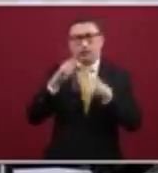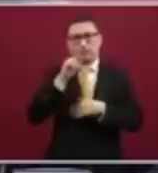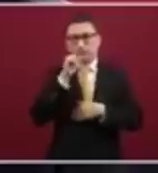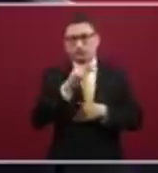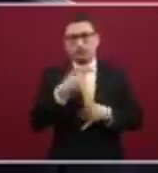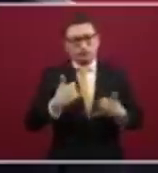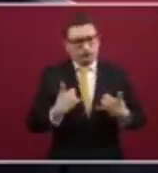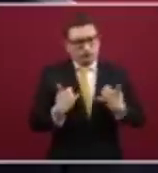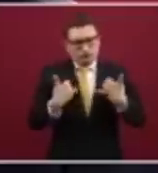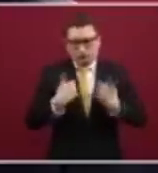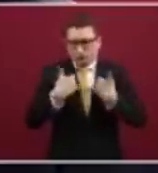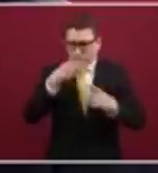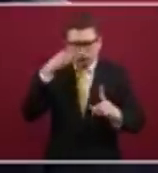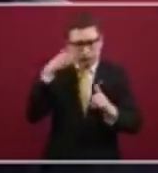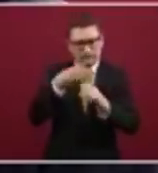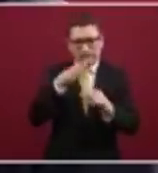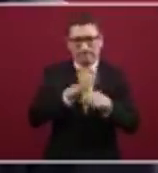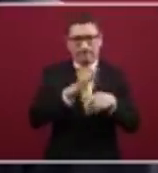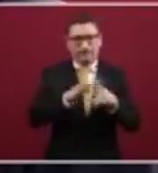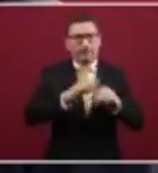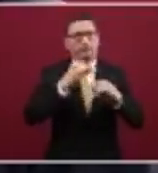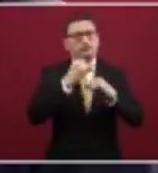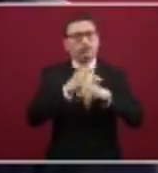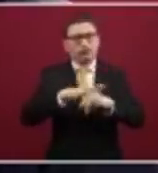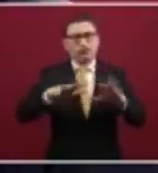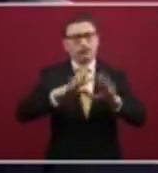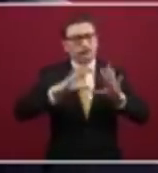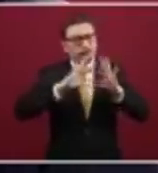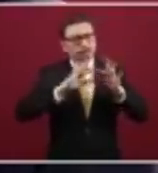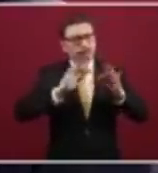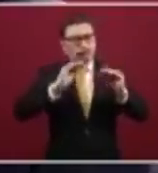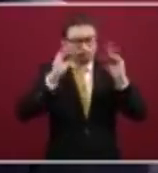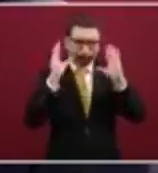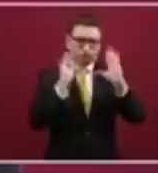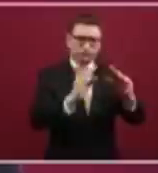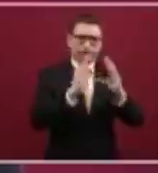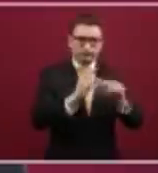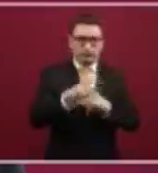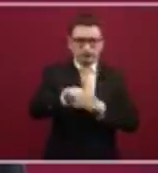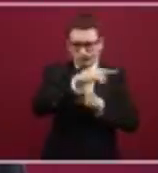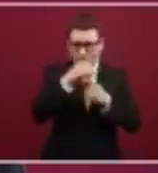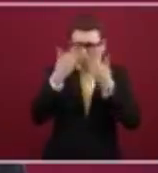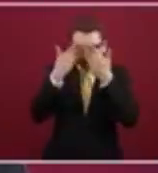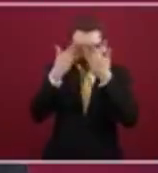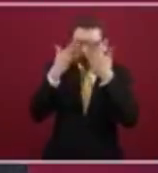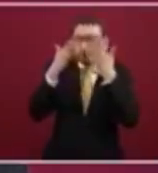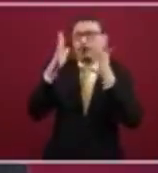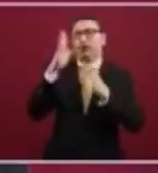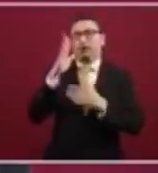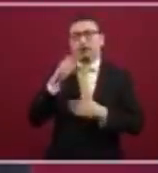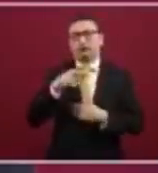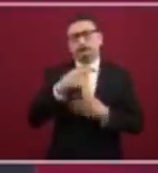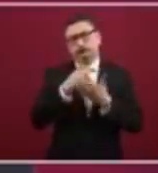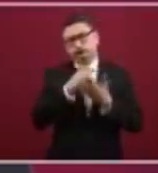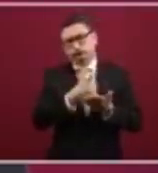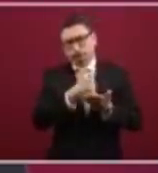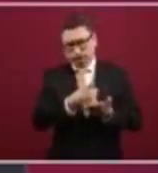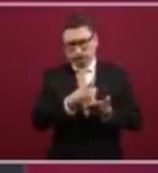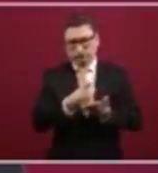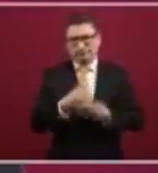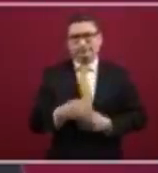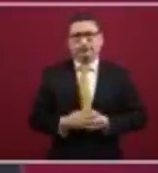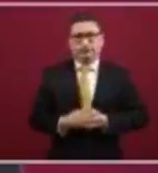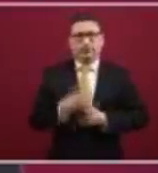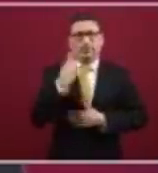Al refrendar que ya se atienden las causas de la violencia en el país, el presidente Andrés Manuel López Obrador anunció la creación de una campaña